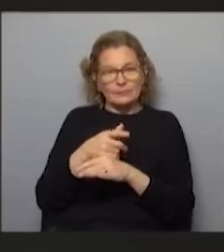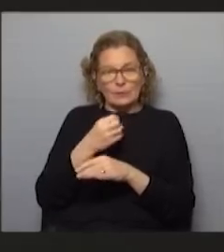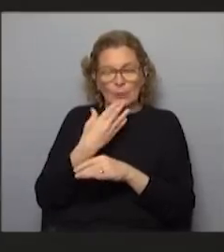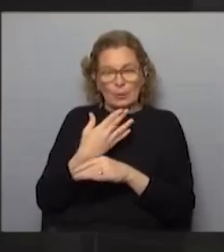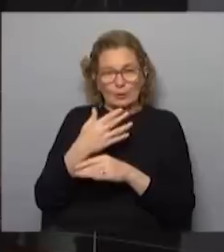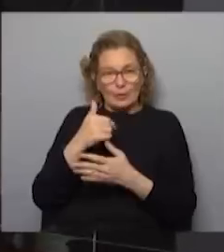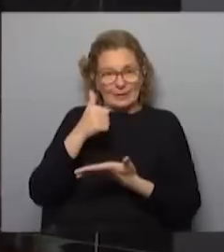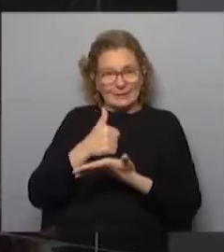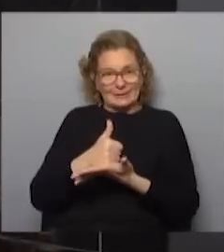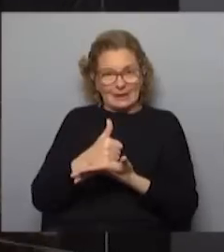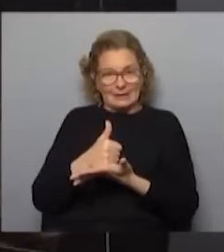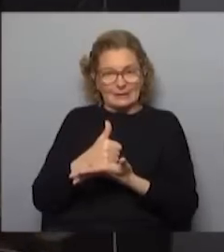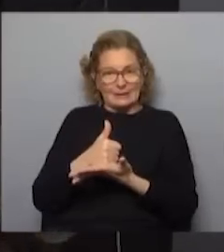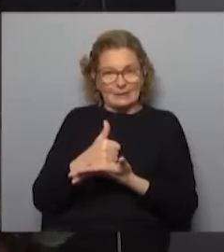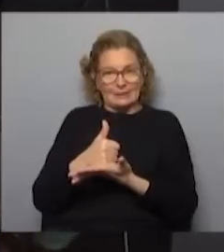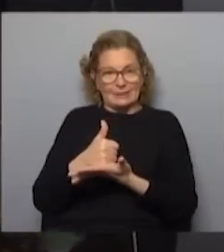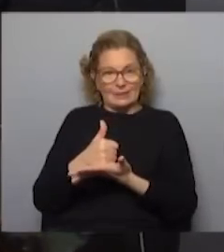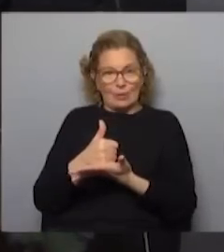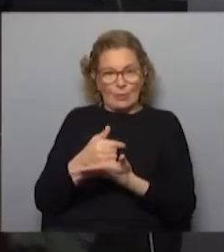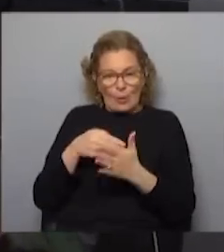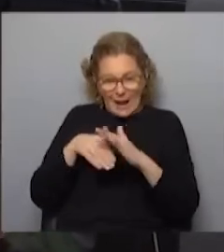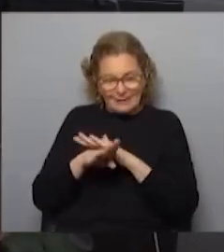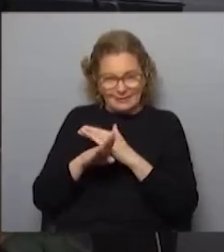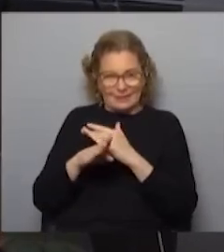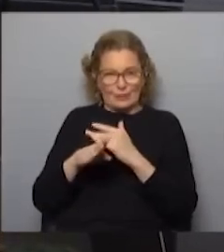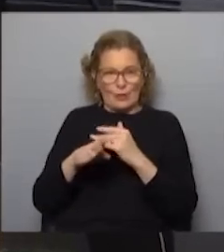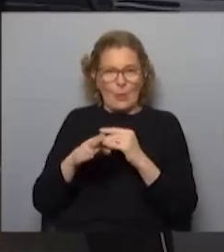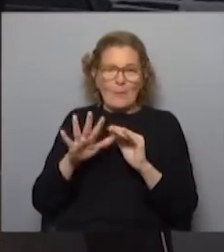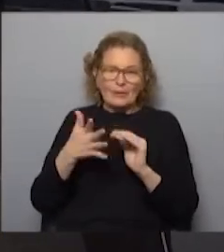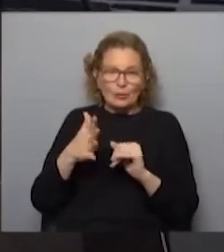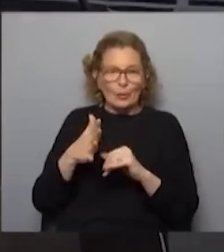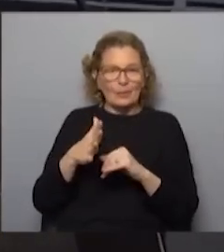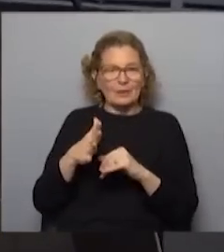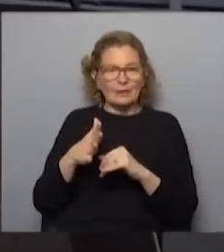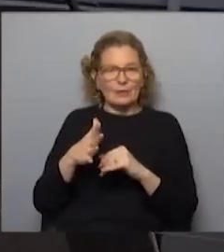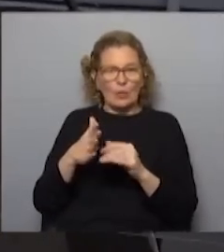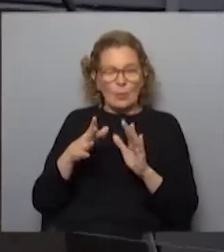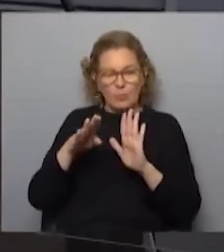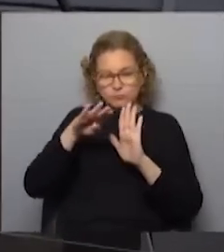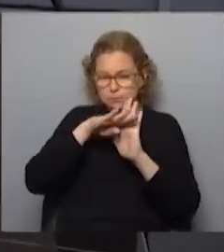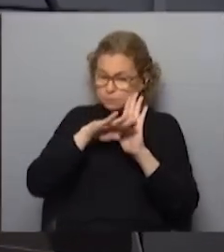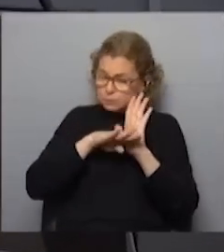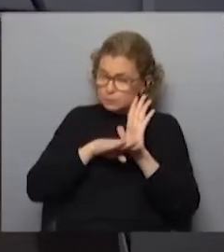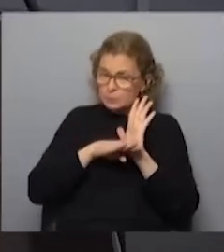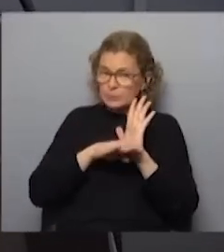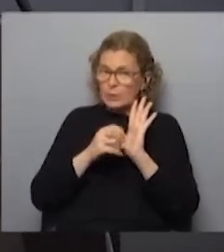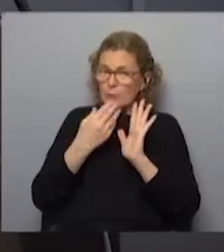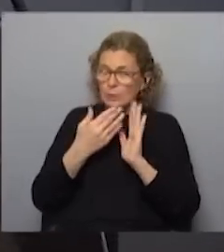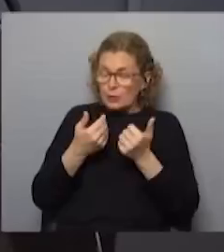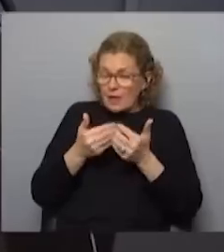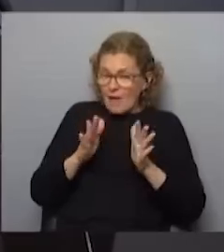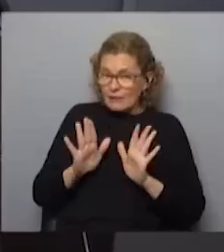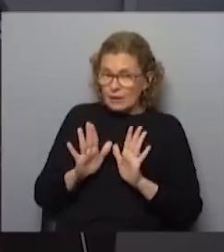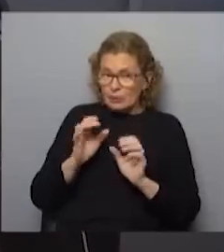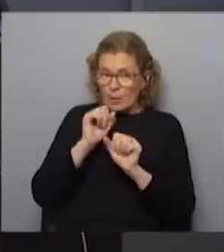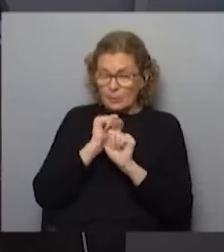tengan este un acceso este más o menos reglamentado Y bueno ya abierto